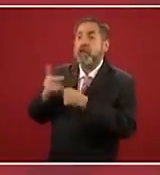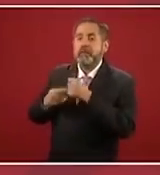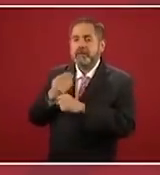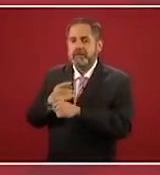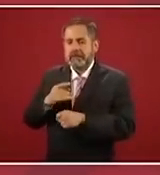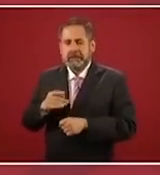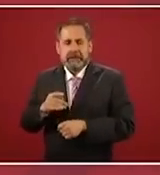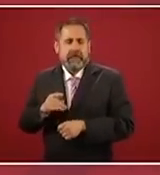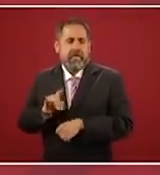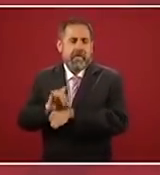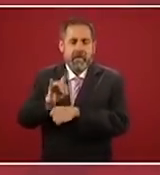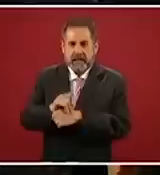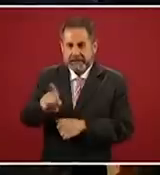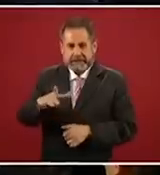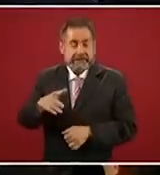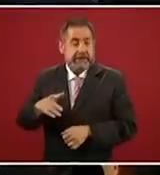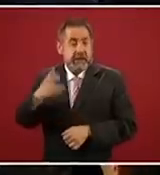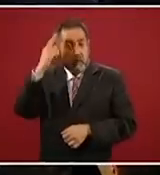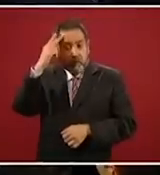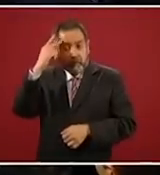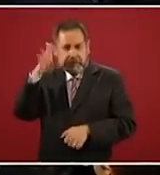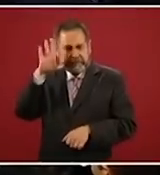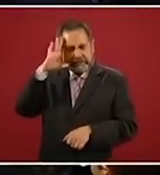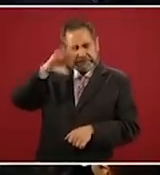el maestro de la simulación,